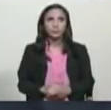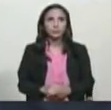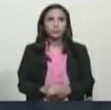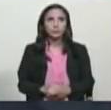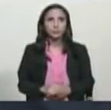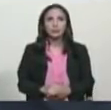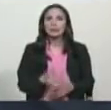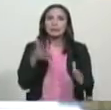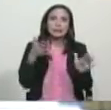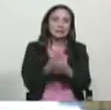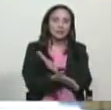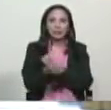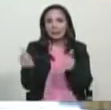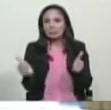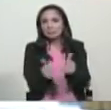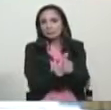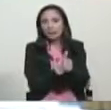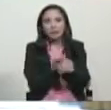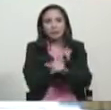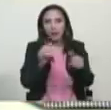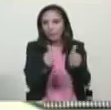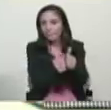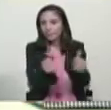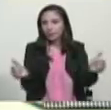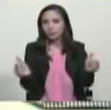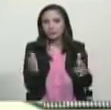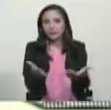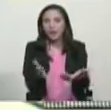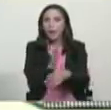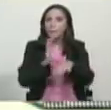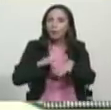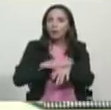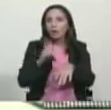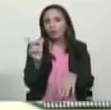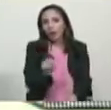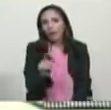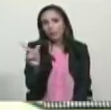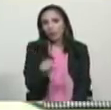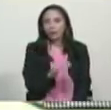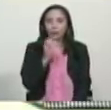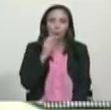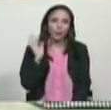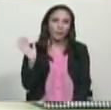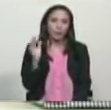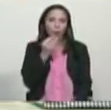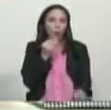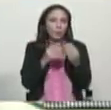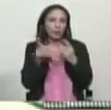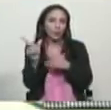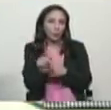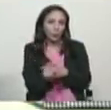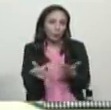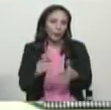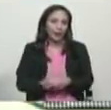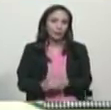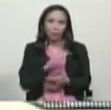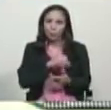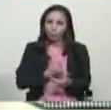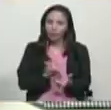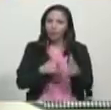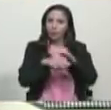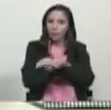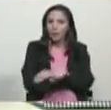menos dependencia. Tiene menos dependencia porque tiene menos demanda de soya, por ejemplo, que es el insumo importado de